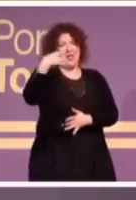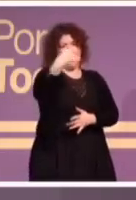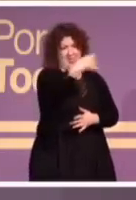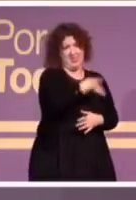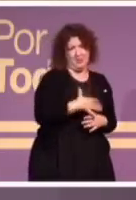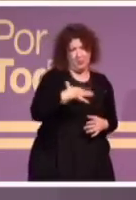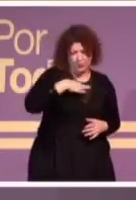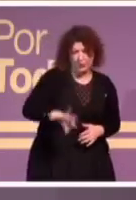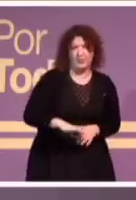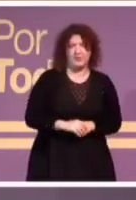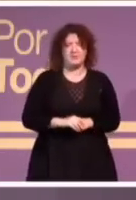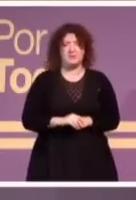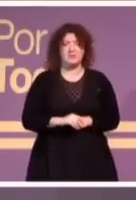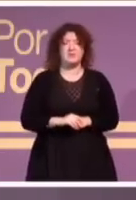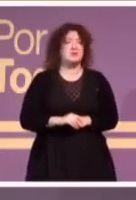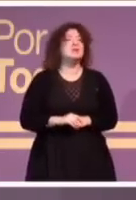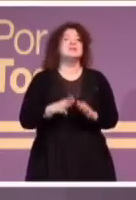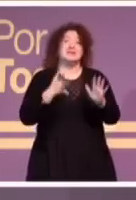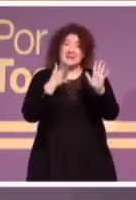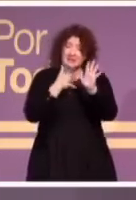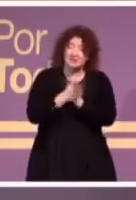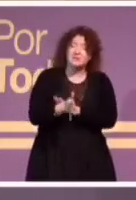es